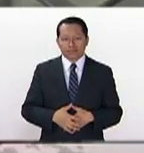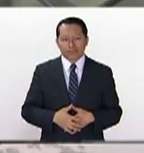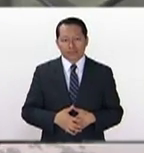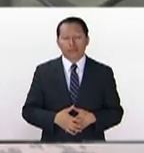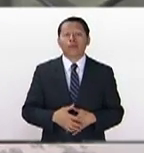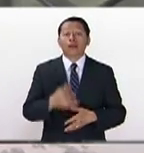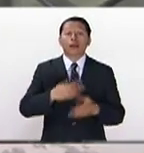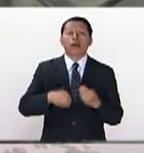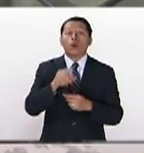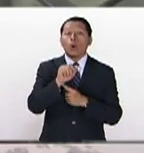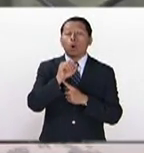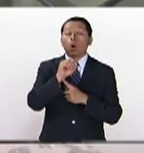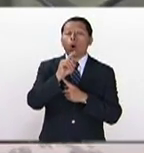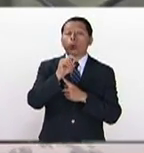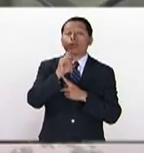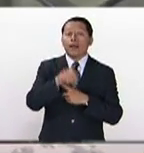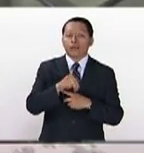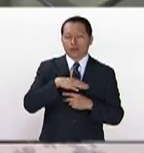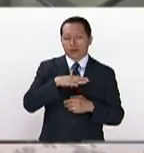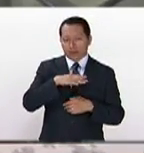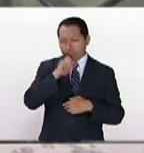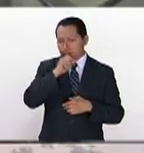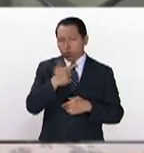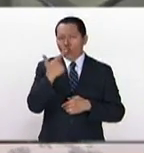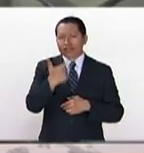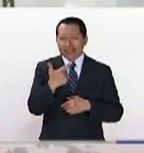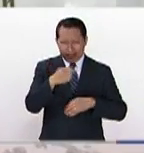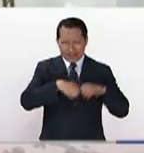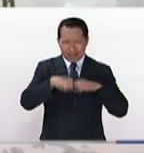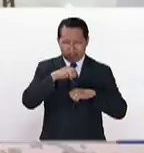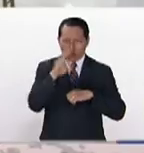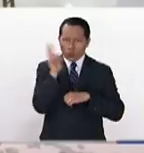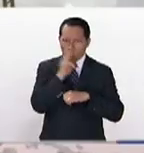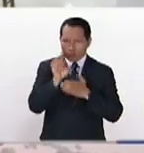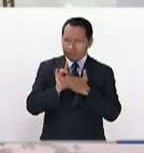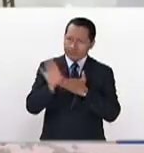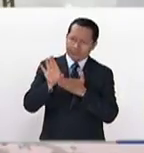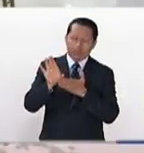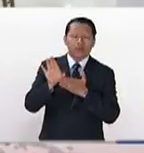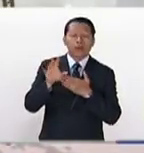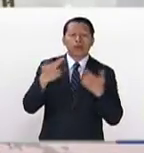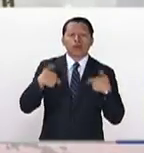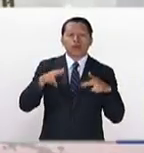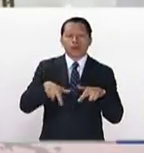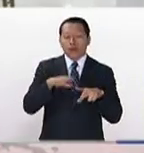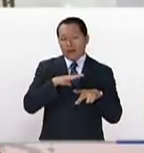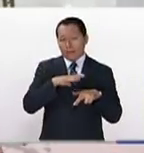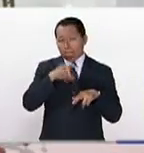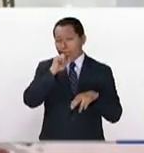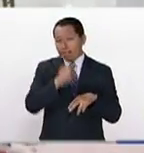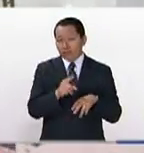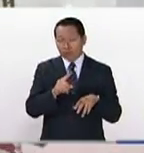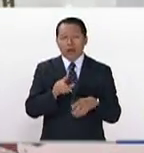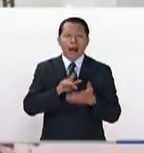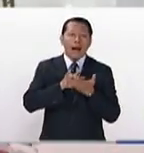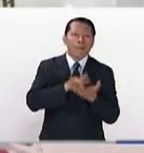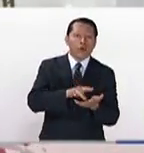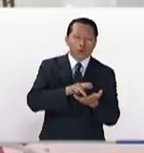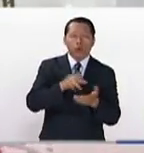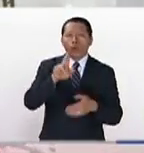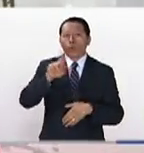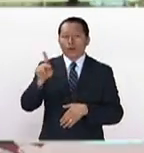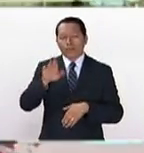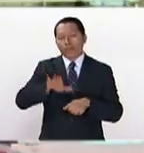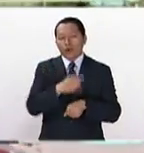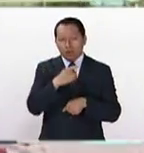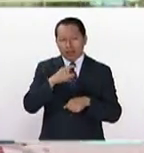En tanto, la OTAN anunció que expulsará a 7 diplomáticos rusos que representan a Moscú ante el organismo. Todo esto en apoyo al Reino Unido tras